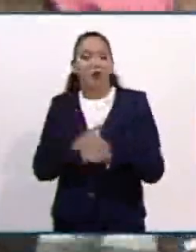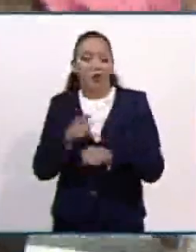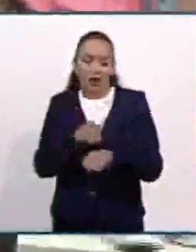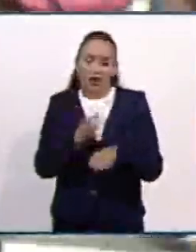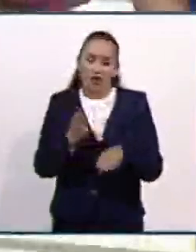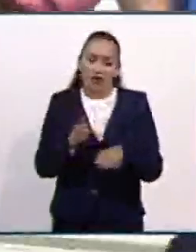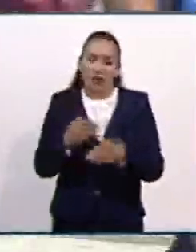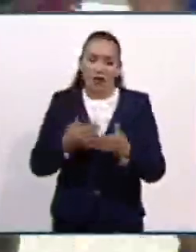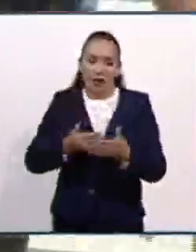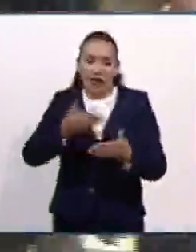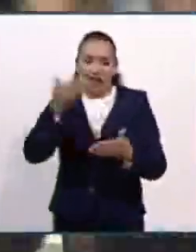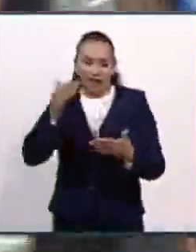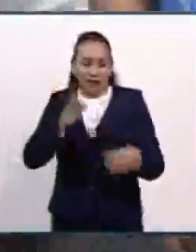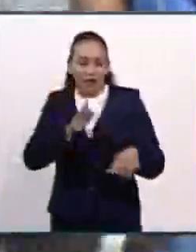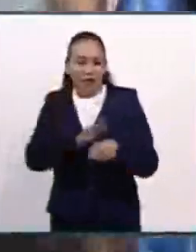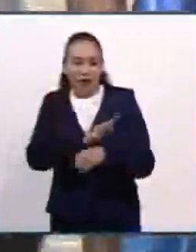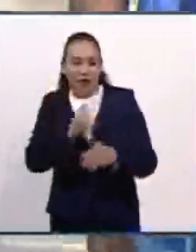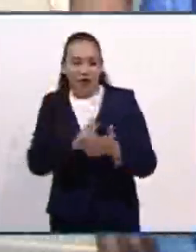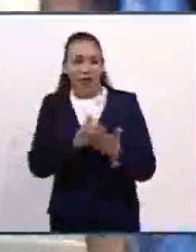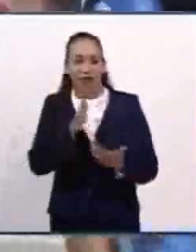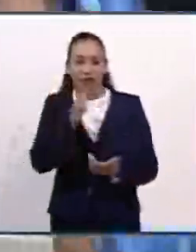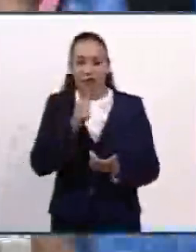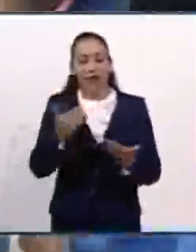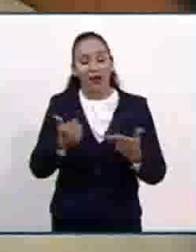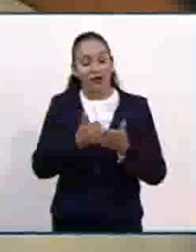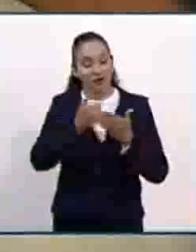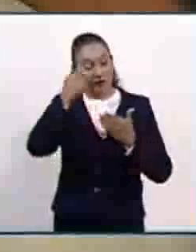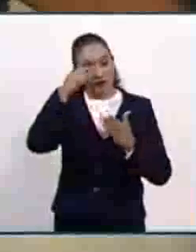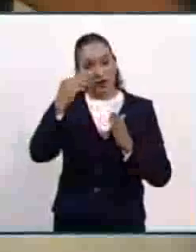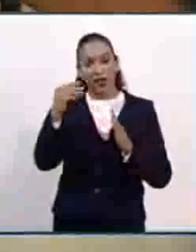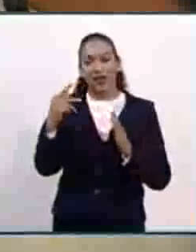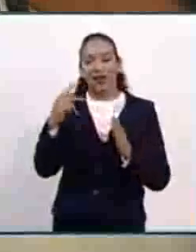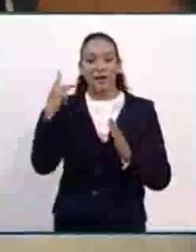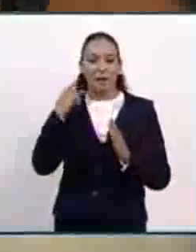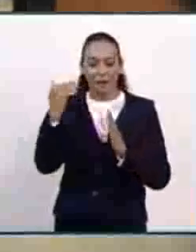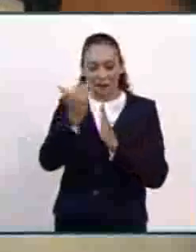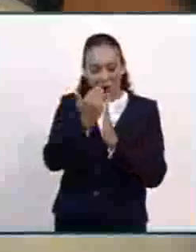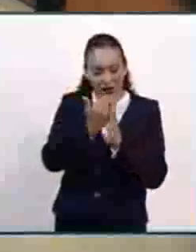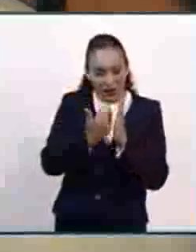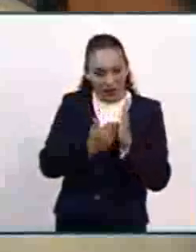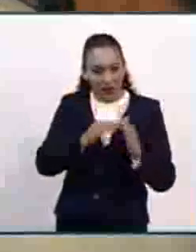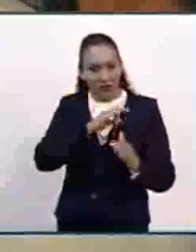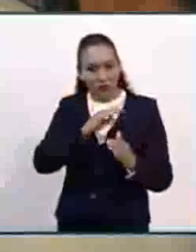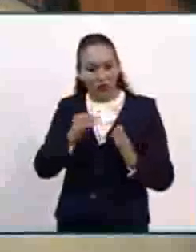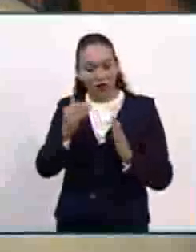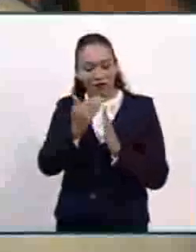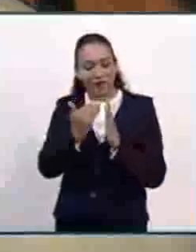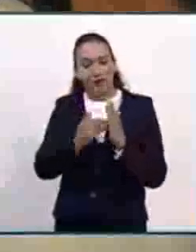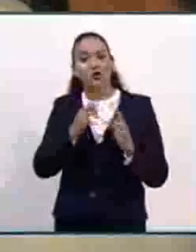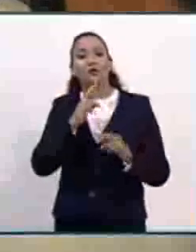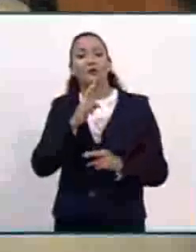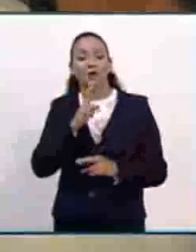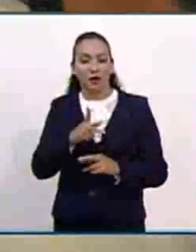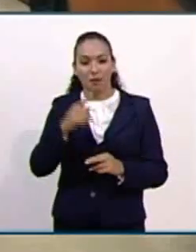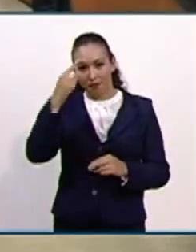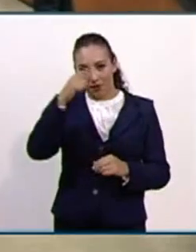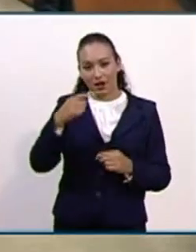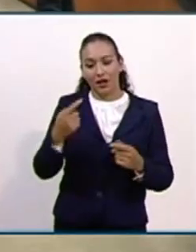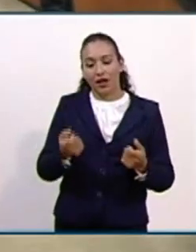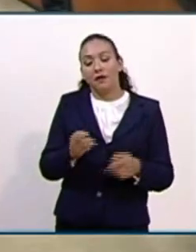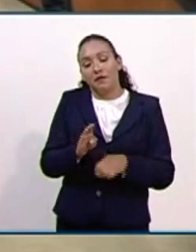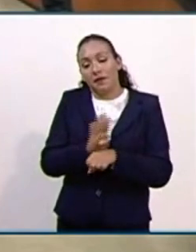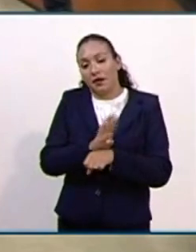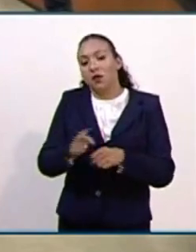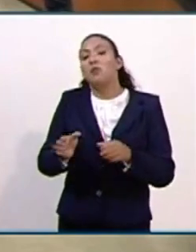la amnistía federal y legislar para que las políticas públicas cambien las condiciones estructurales que siguen afectando a